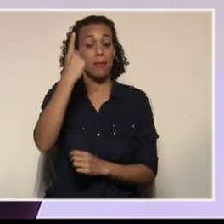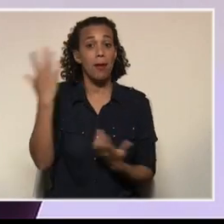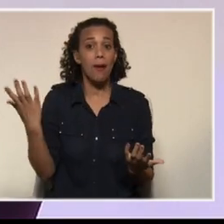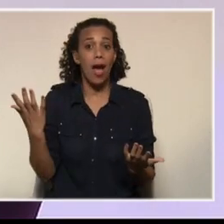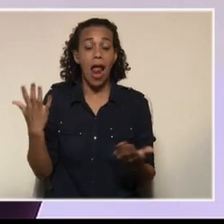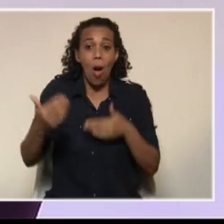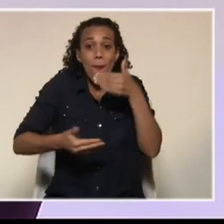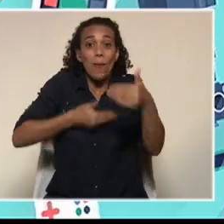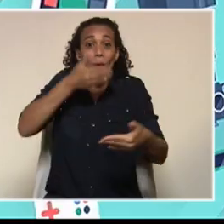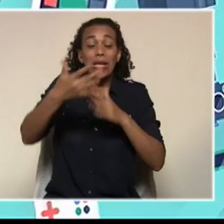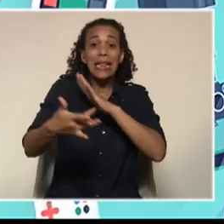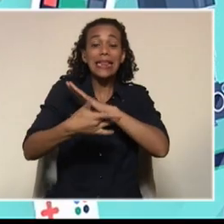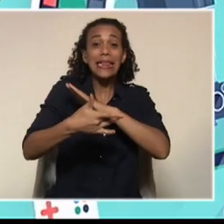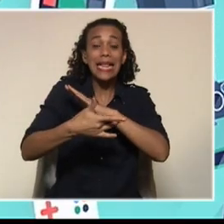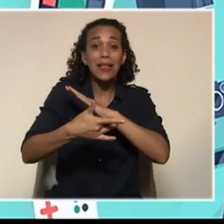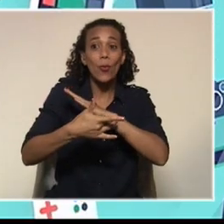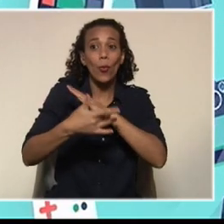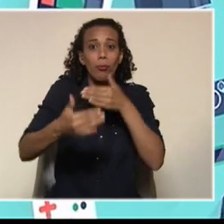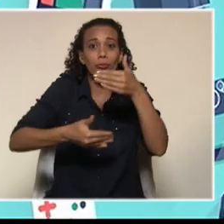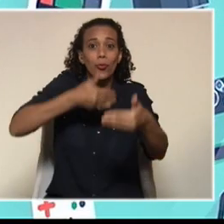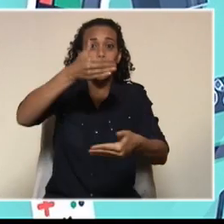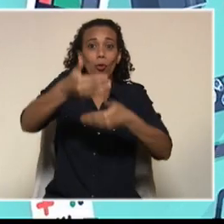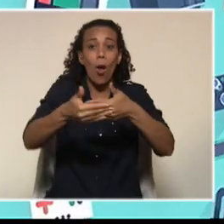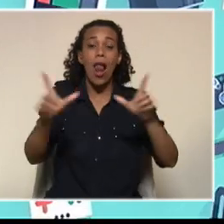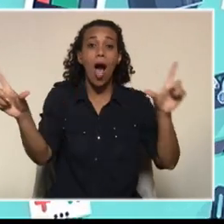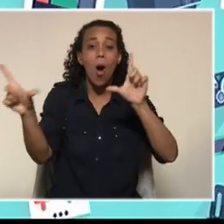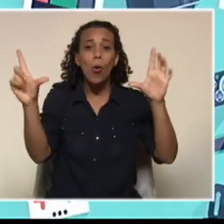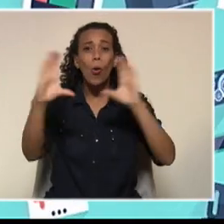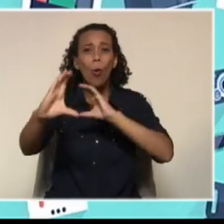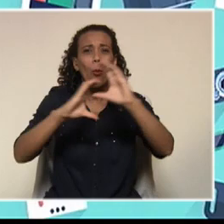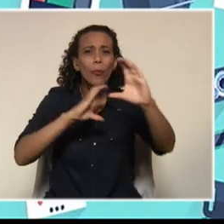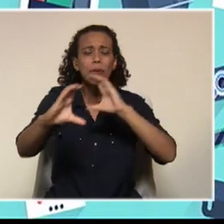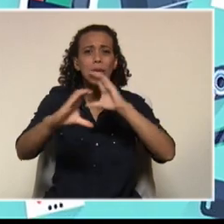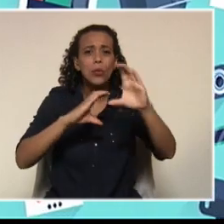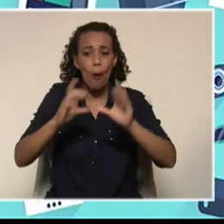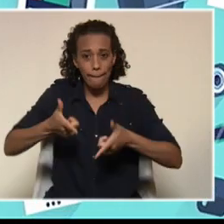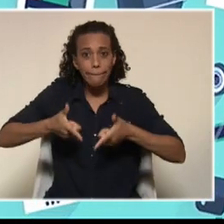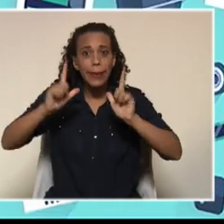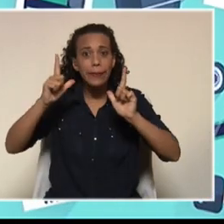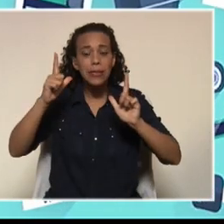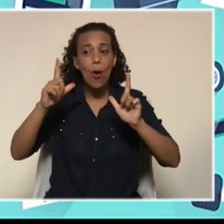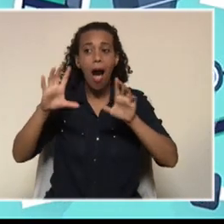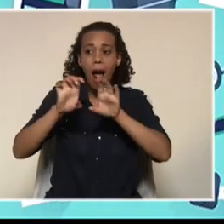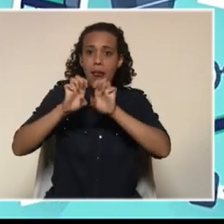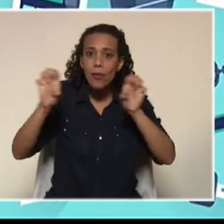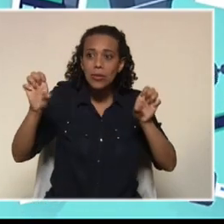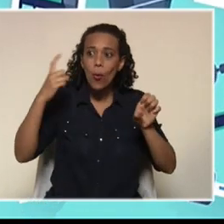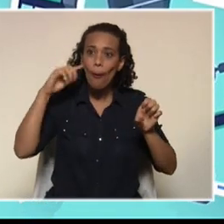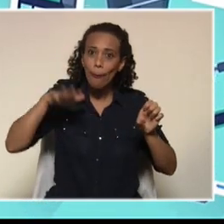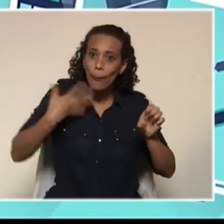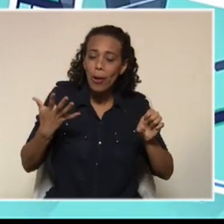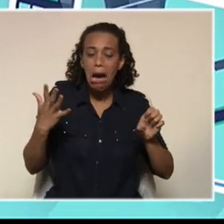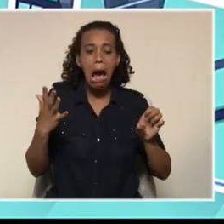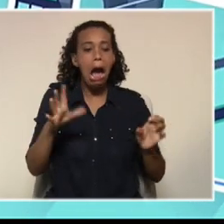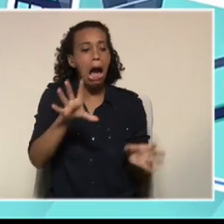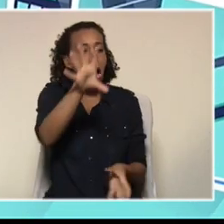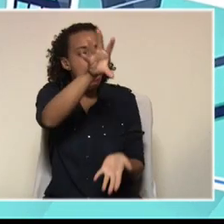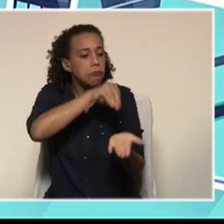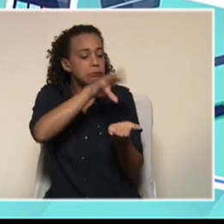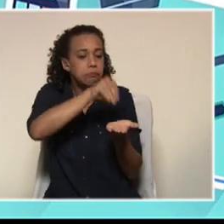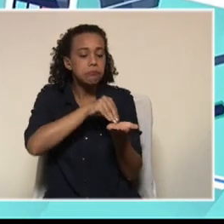Los avances tecnológicos de los medios de comunicación han permitido que la educación a distancia